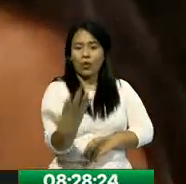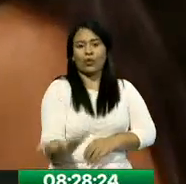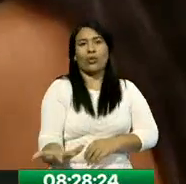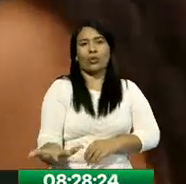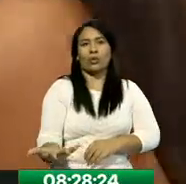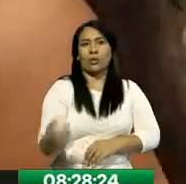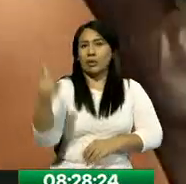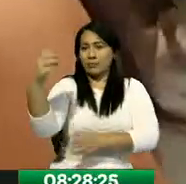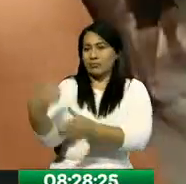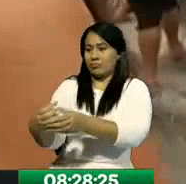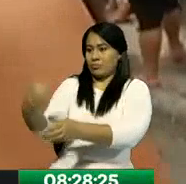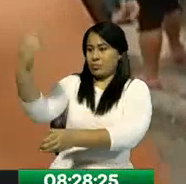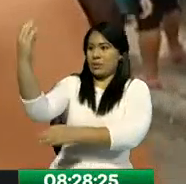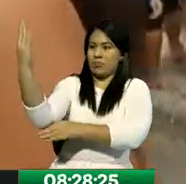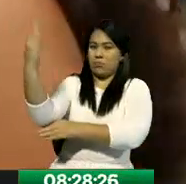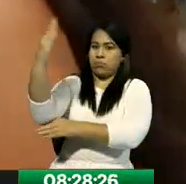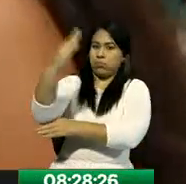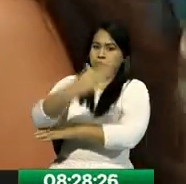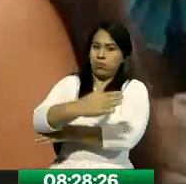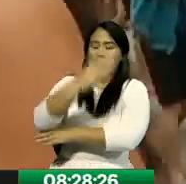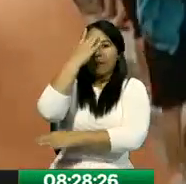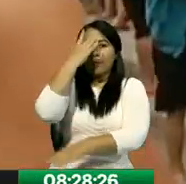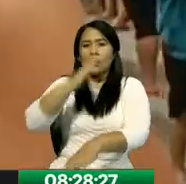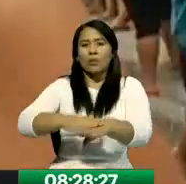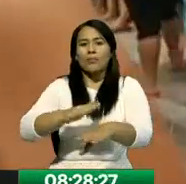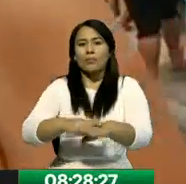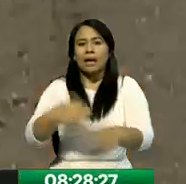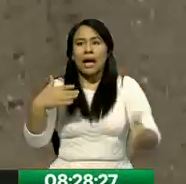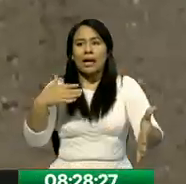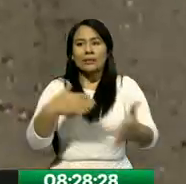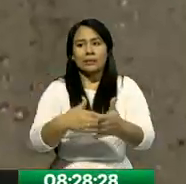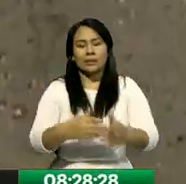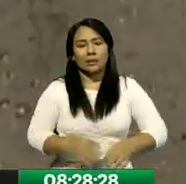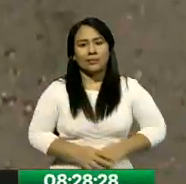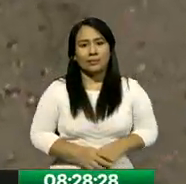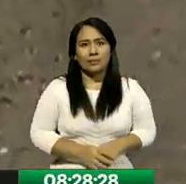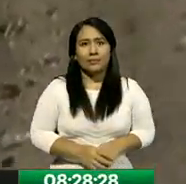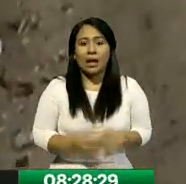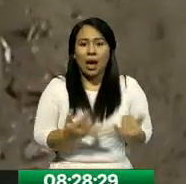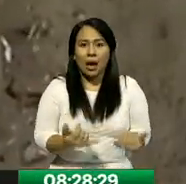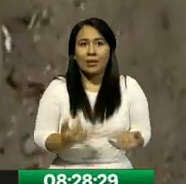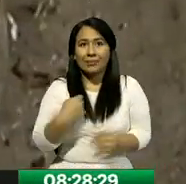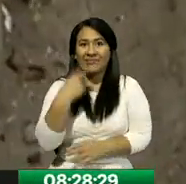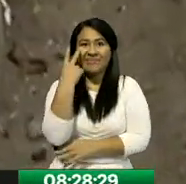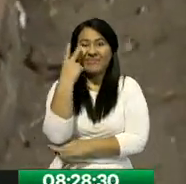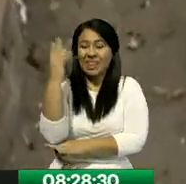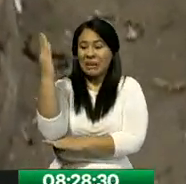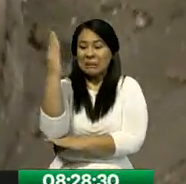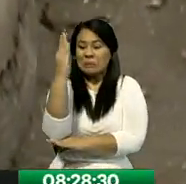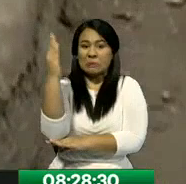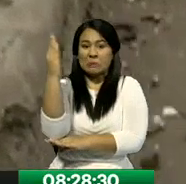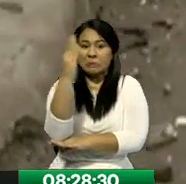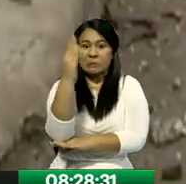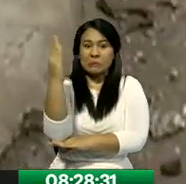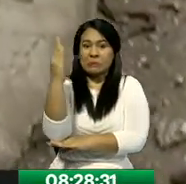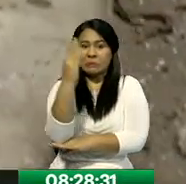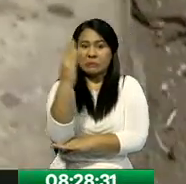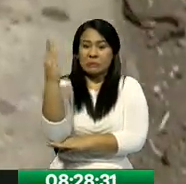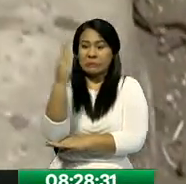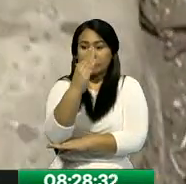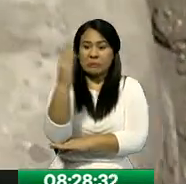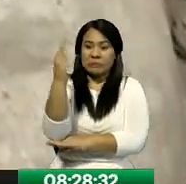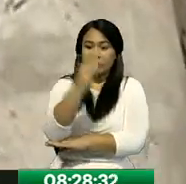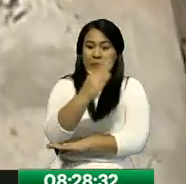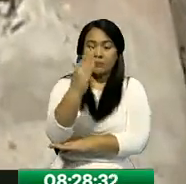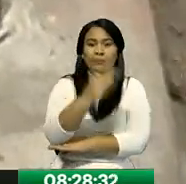Ese poste está a punto de virarse porque ya hubo un accidente de tránsito. El poste ya está ahí prácticamente un golpe más y se viene